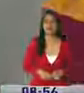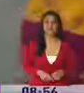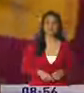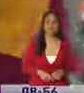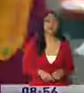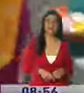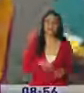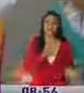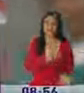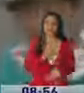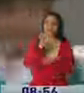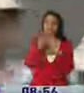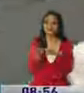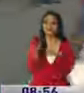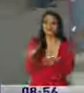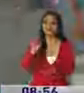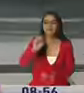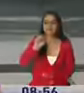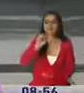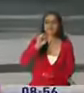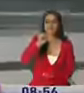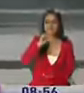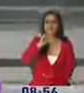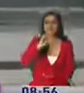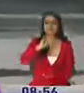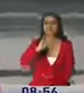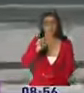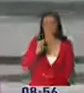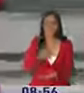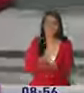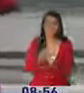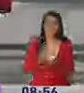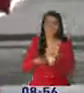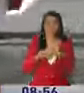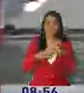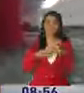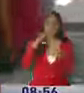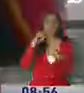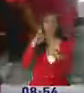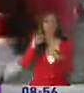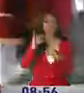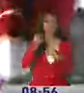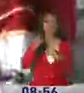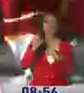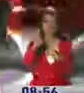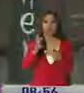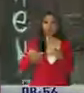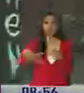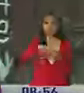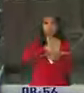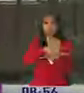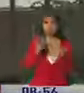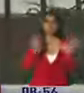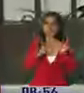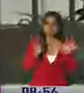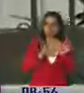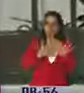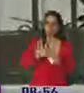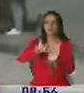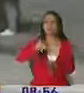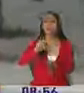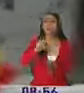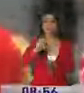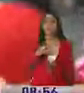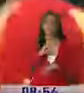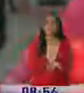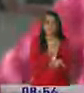Representantes de los pueblos de Salasaca, la provincia de Cotopaxi y los yumbos de Cotocollao llamaron la atención por su baile, movimientos que los llevan en la